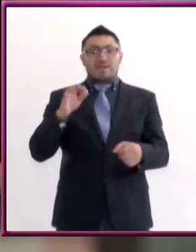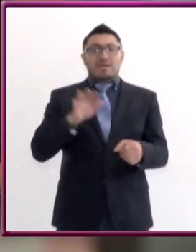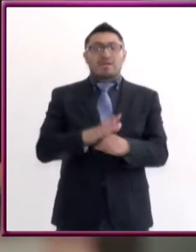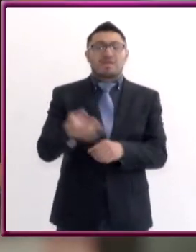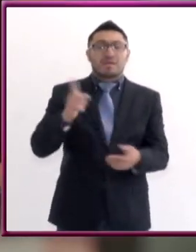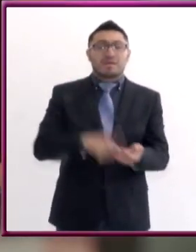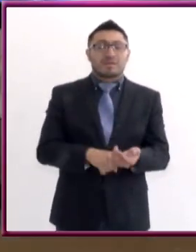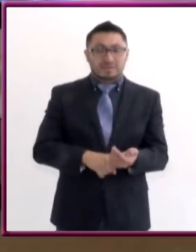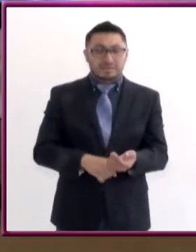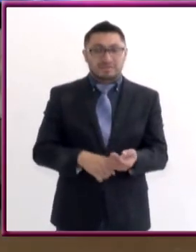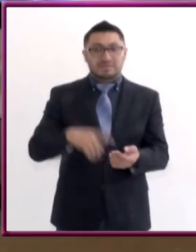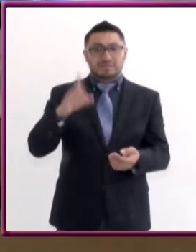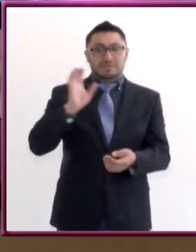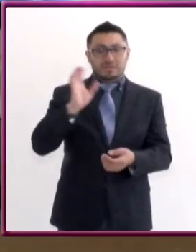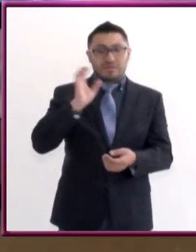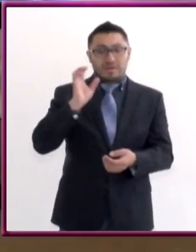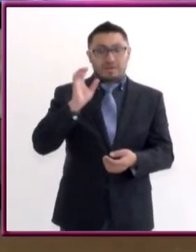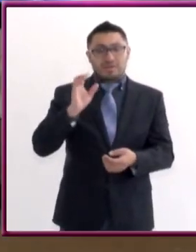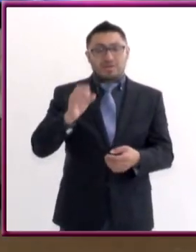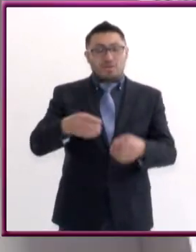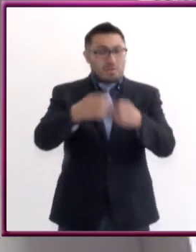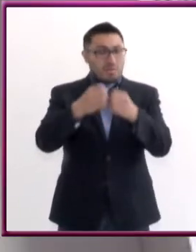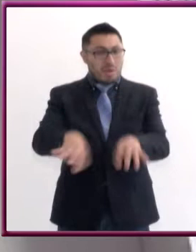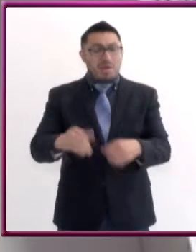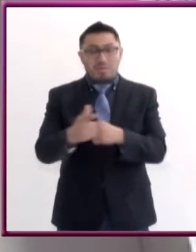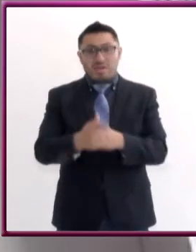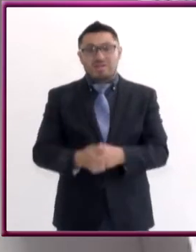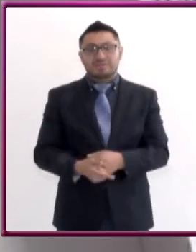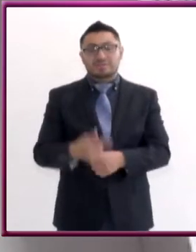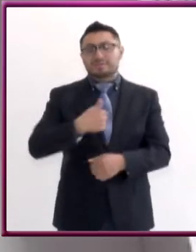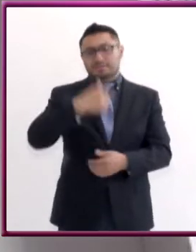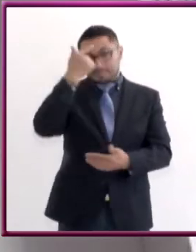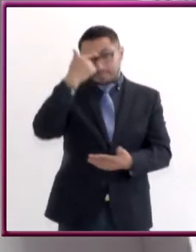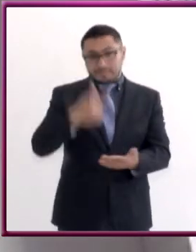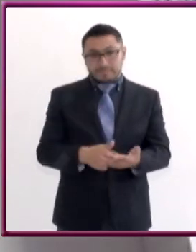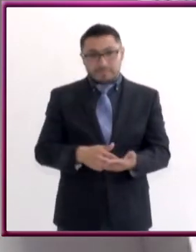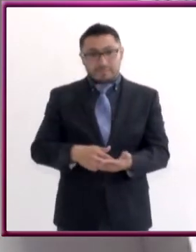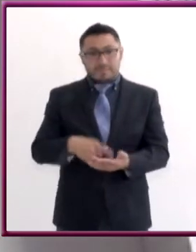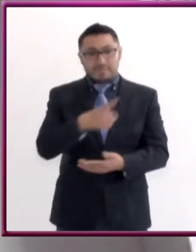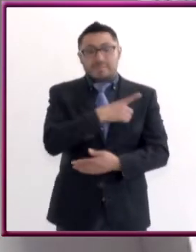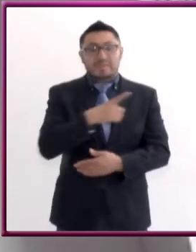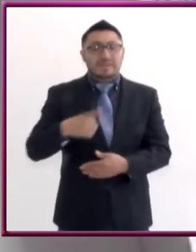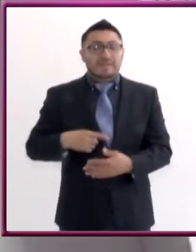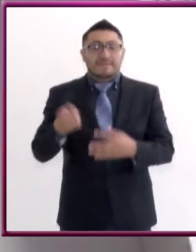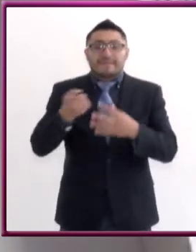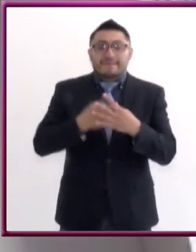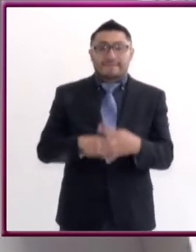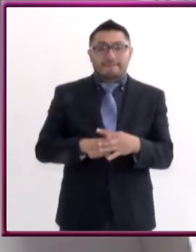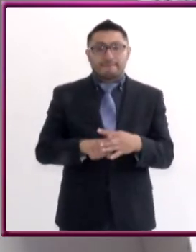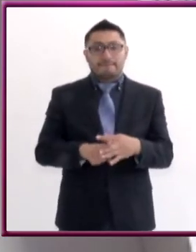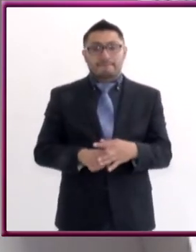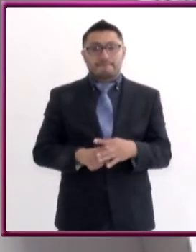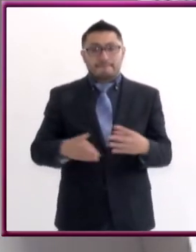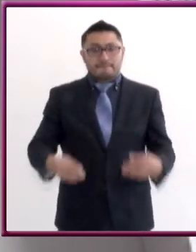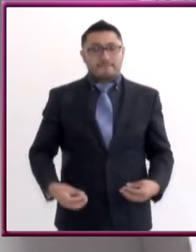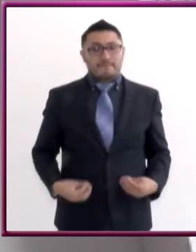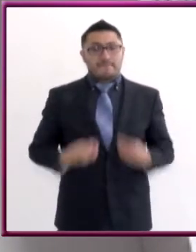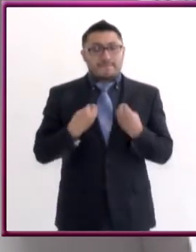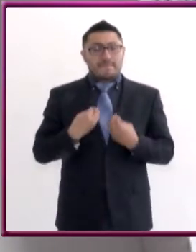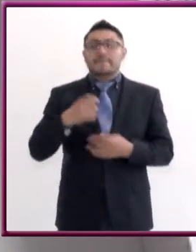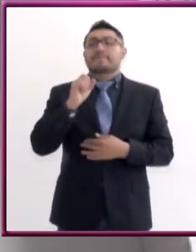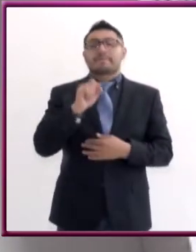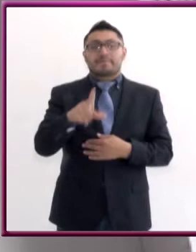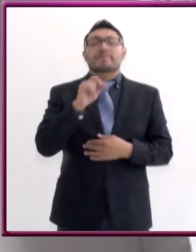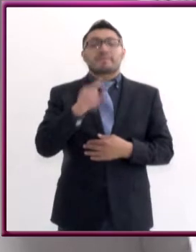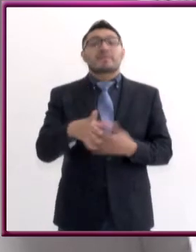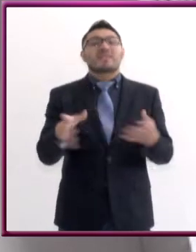juego emocionalmente cuando sufrimos una pérdida? Mira, creo que hay que partir del hecho de que la vida en